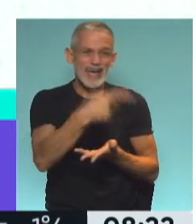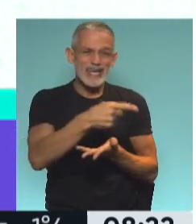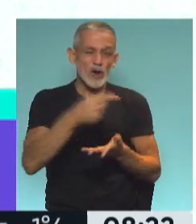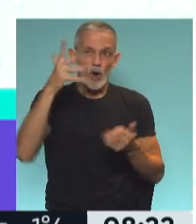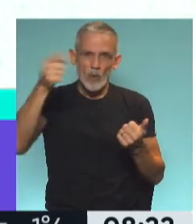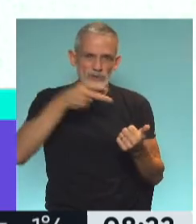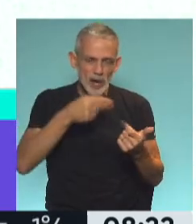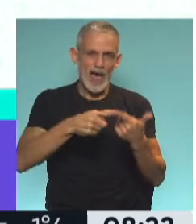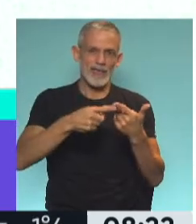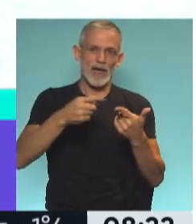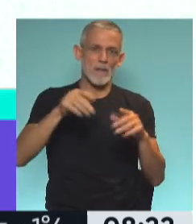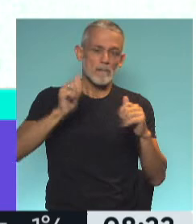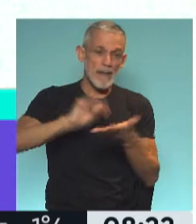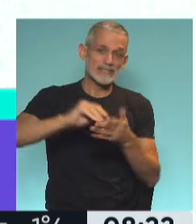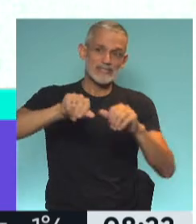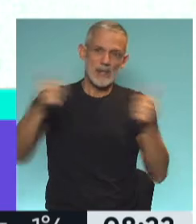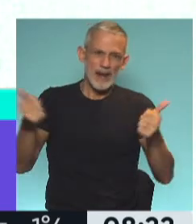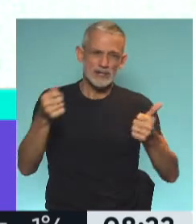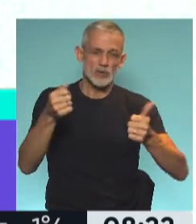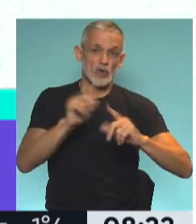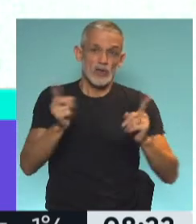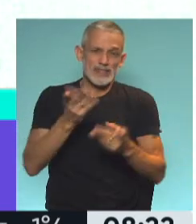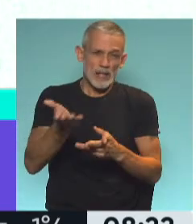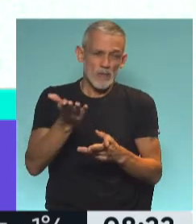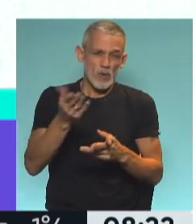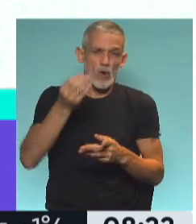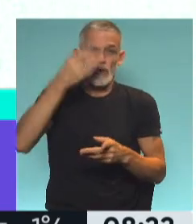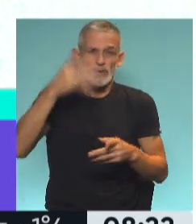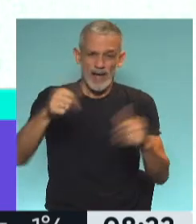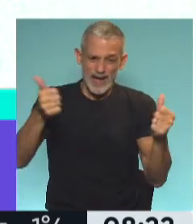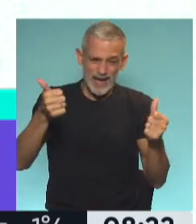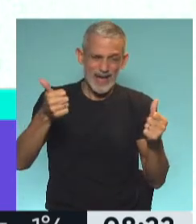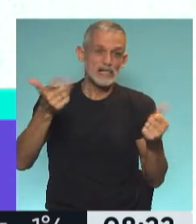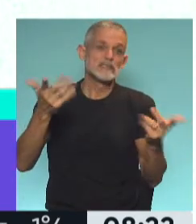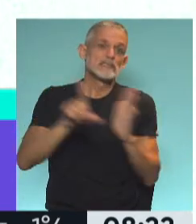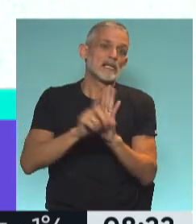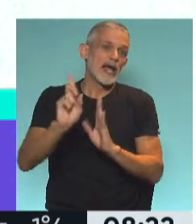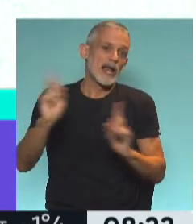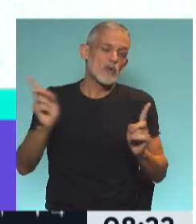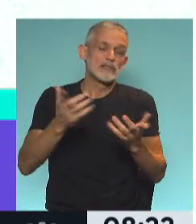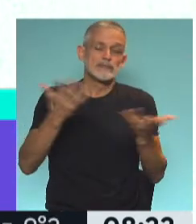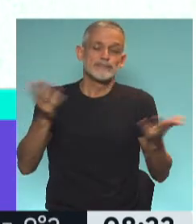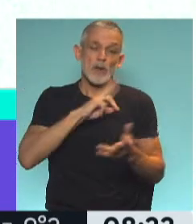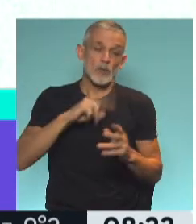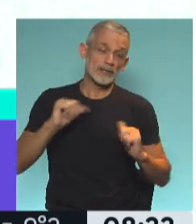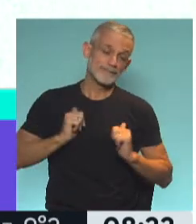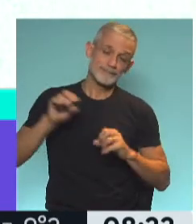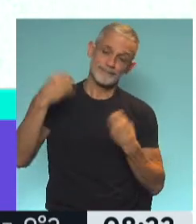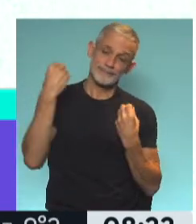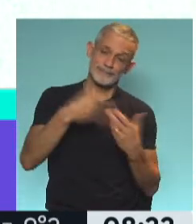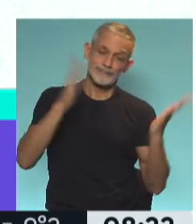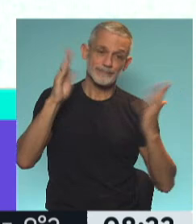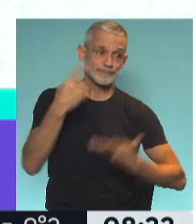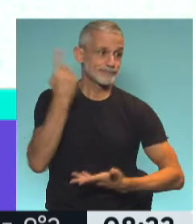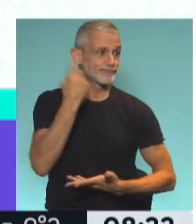y que además esa separación quizás tampoco está oficializada, bueno, entonces muchas mujeres entonces quedan a la deriva, también